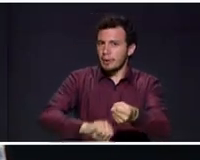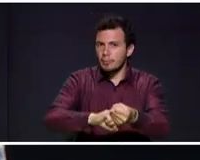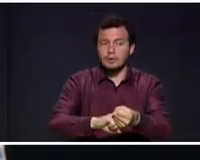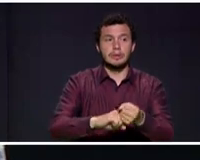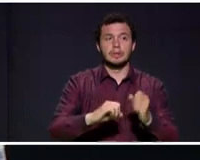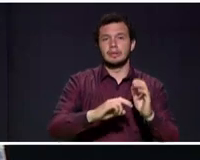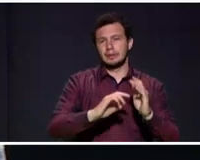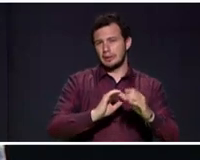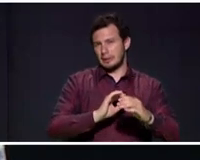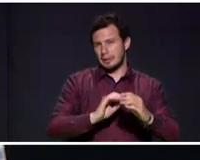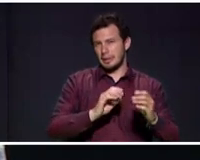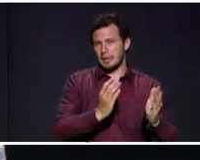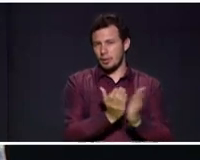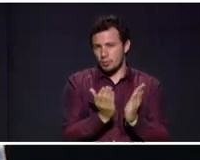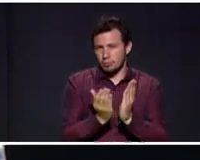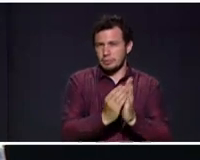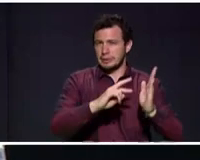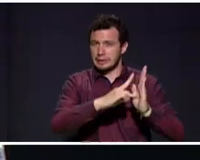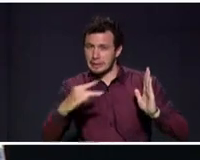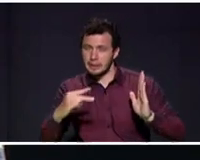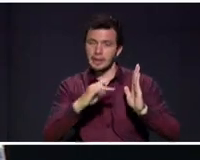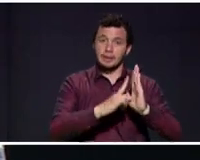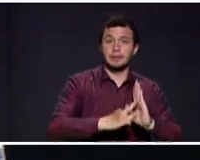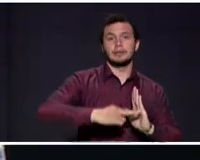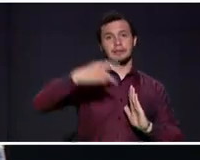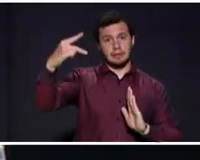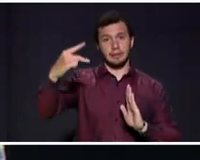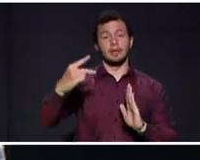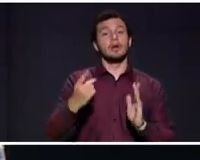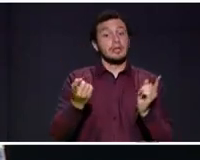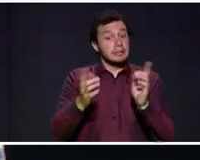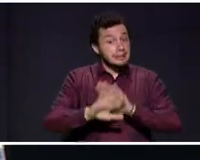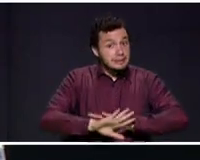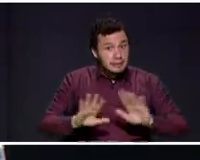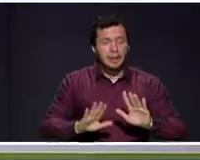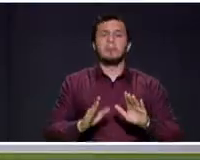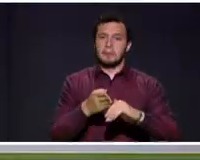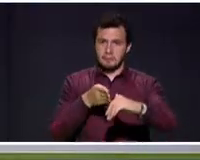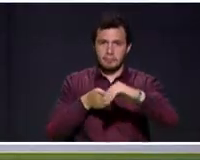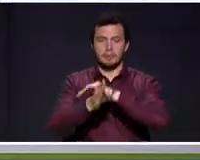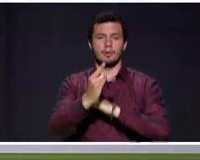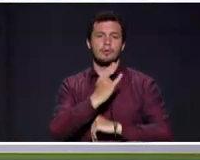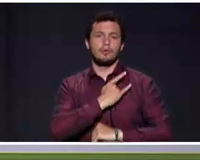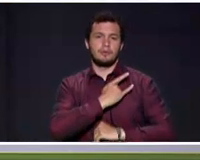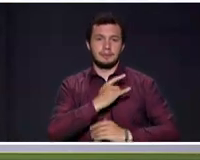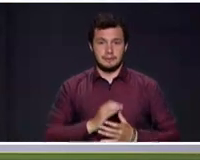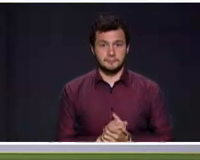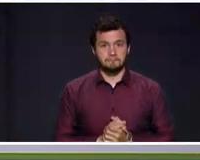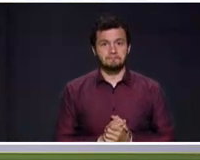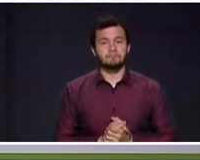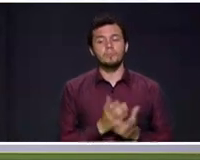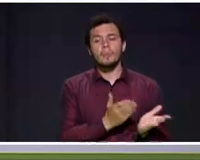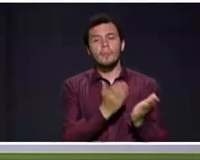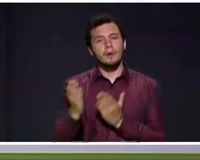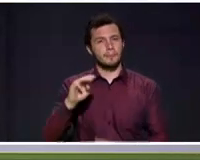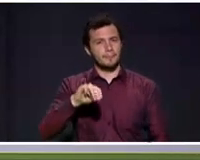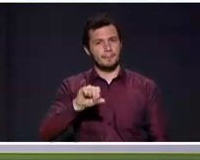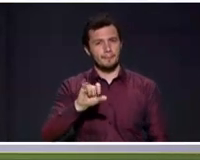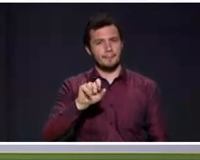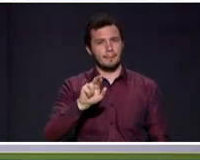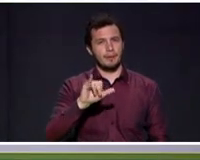vez salgan de la educación media tengan un paso a la universidad y a la educación superior candidato mauricio tobón qué hacer con el tema de la educación